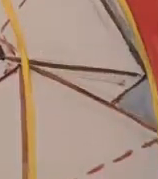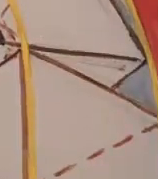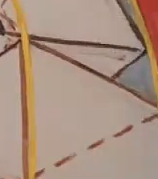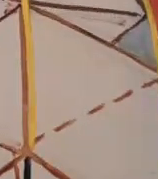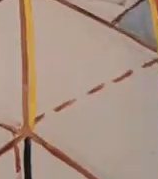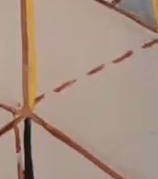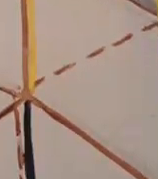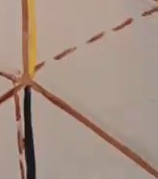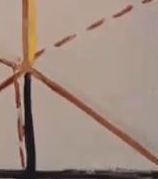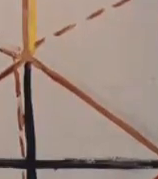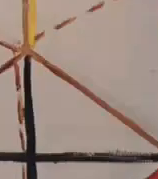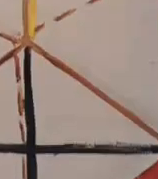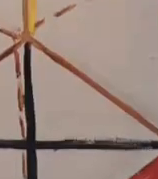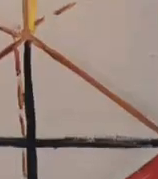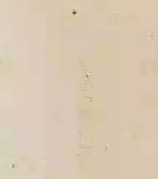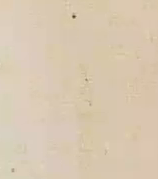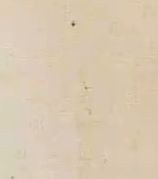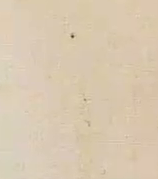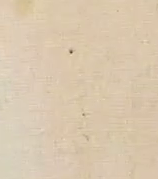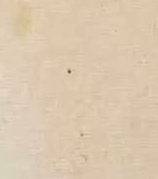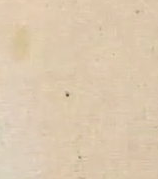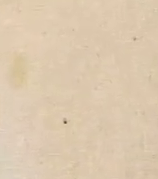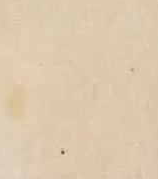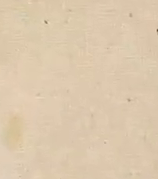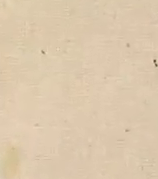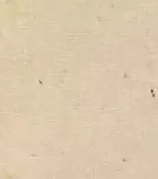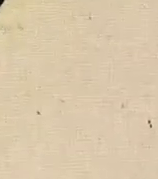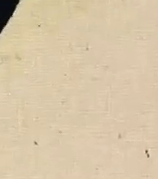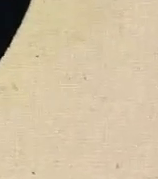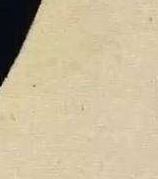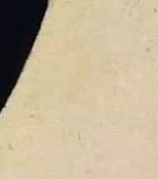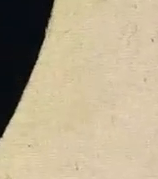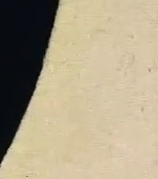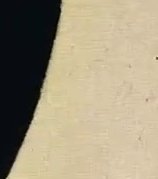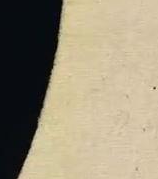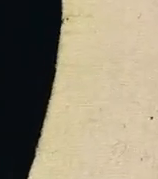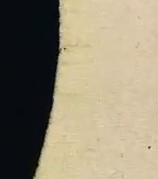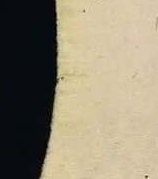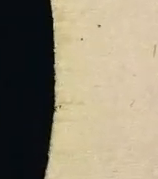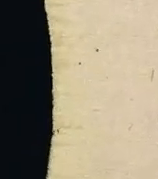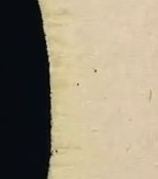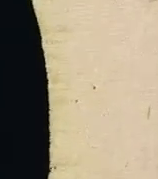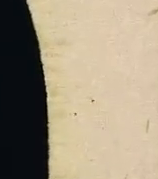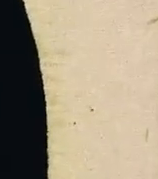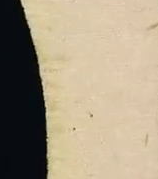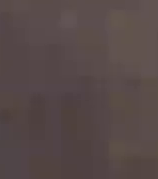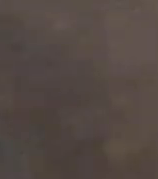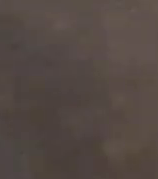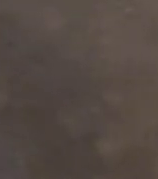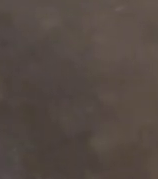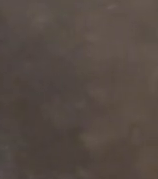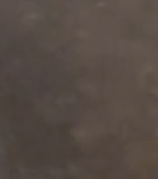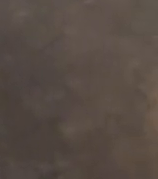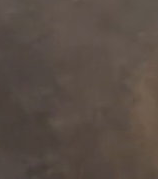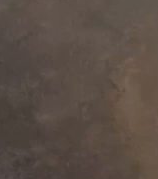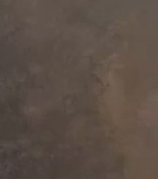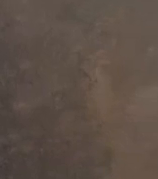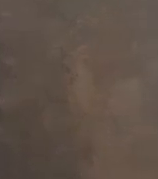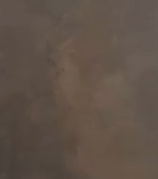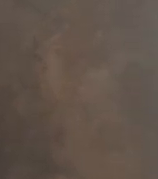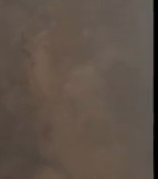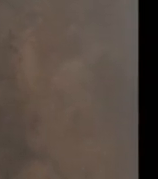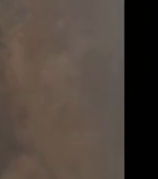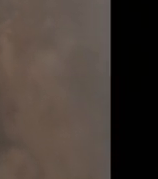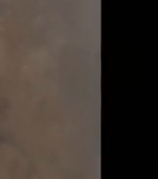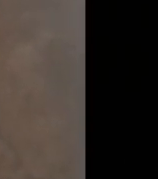Importantísima artista sueca, nacida en 1862, fue precursora del abstraccionismo. La pintura abstracta